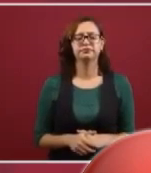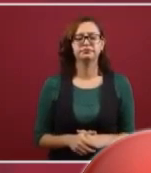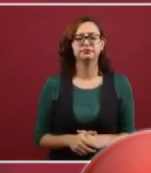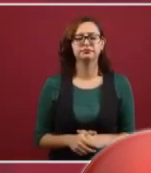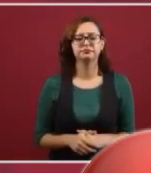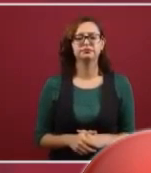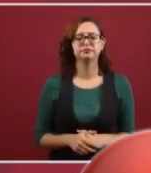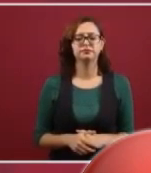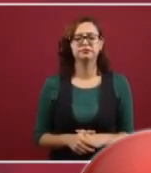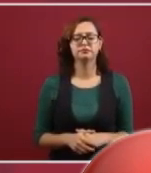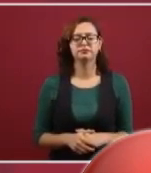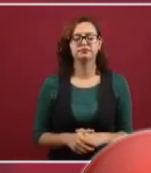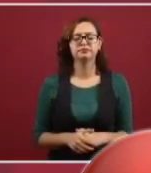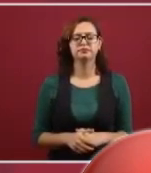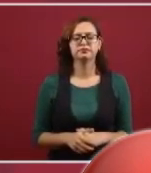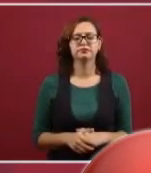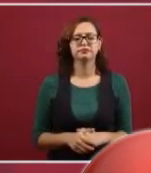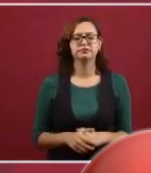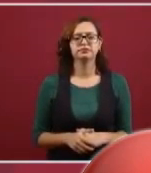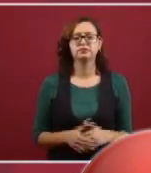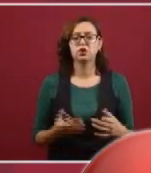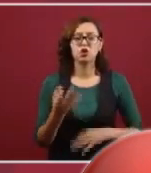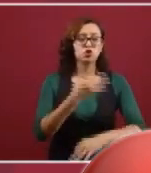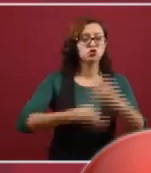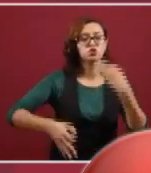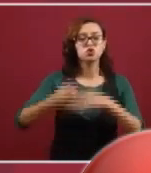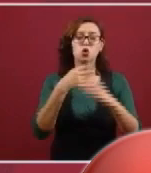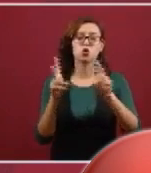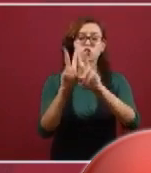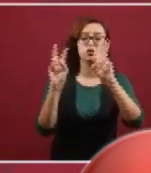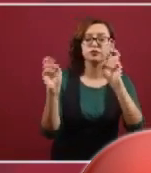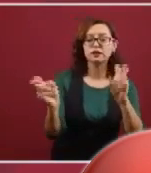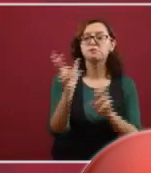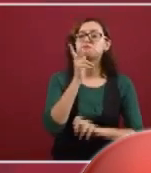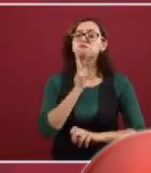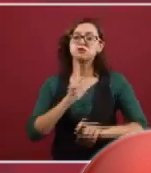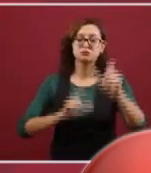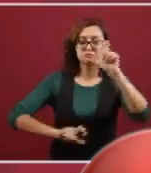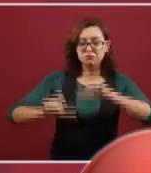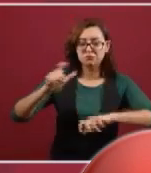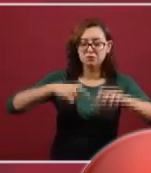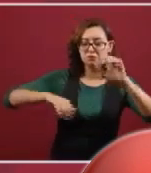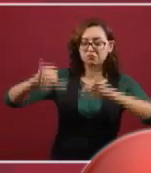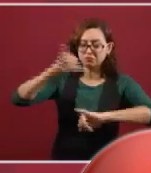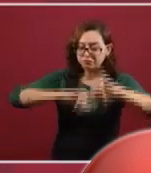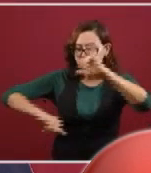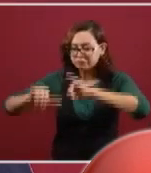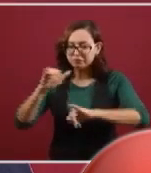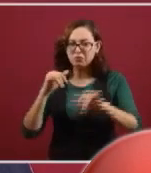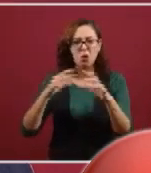toda la industria petroquímica nacional.